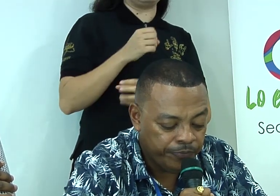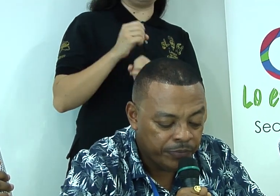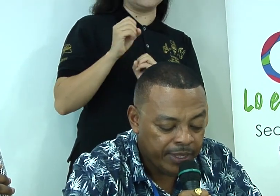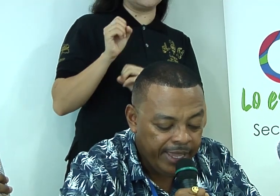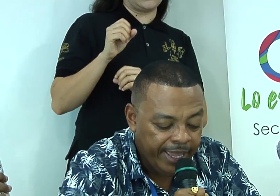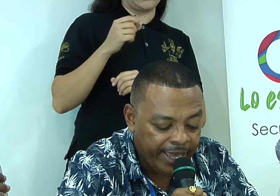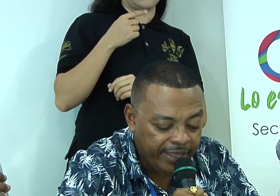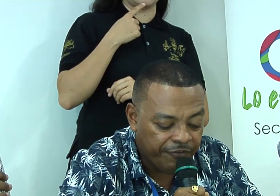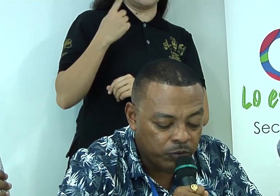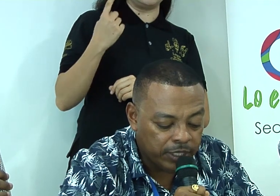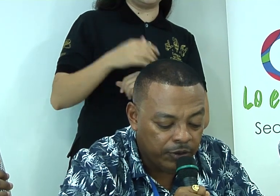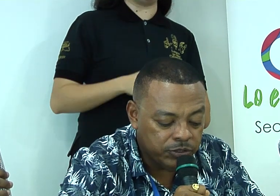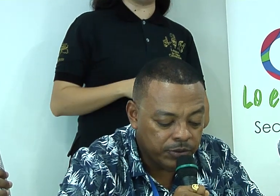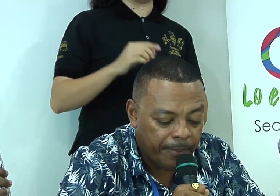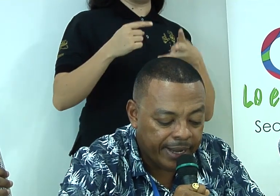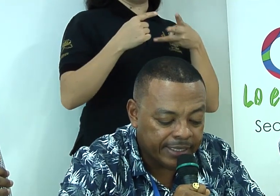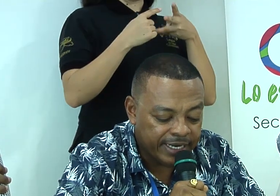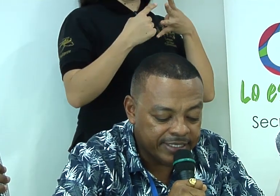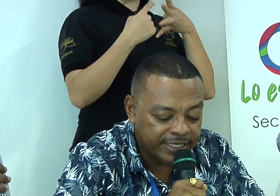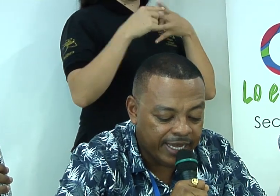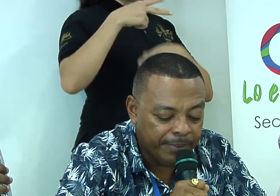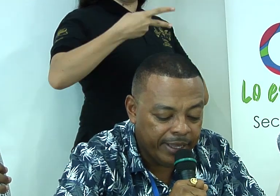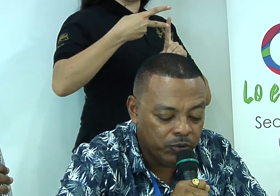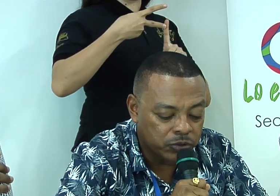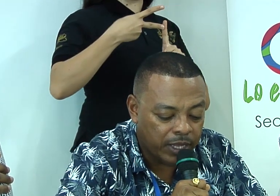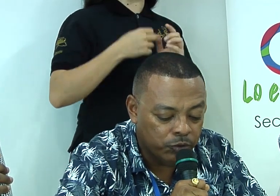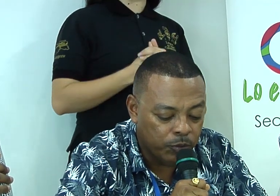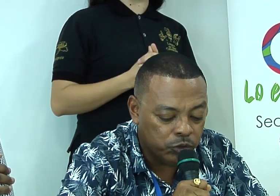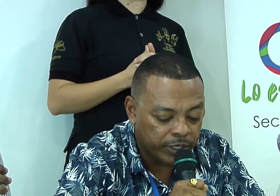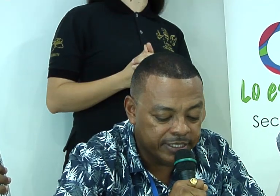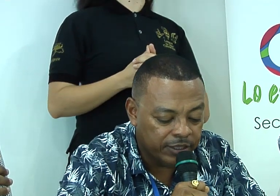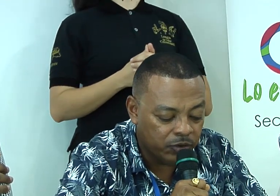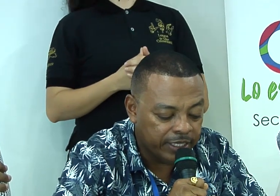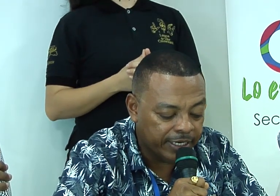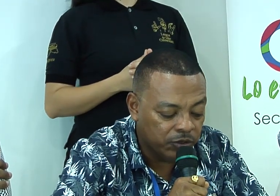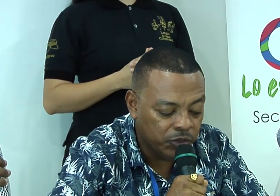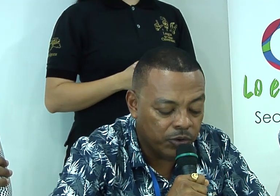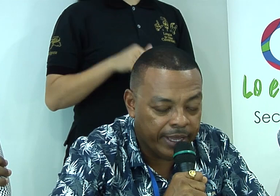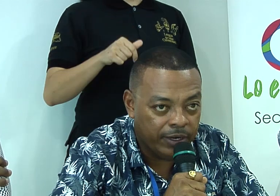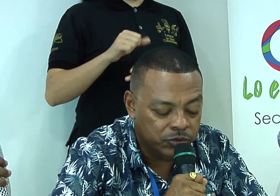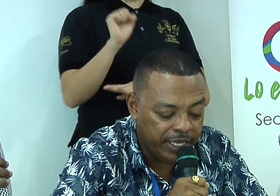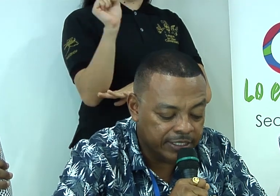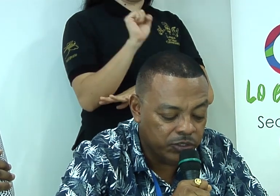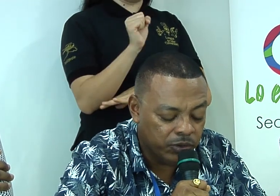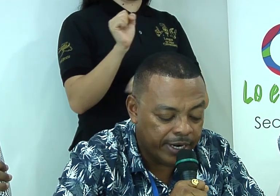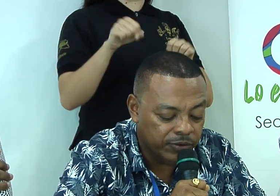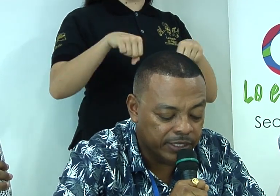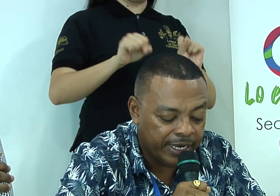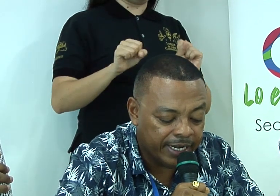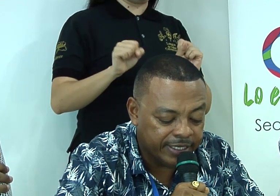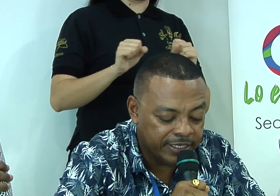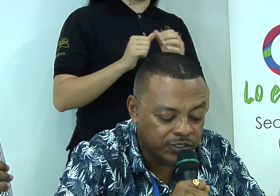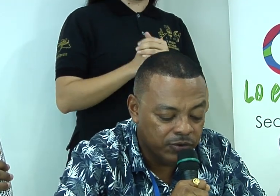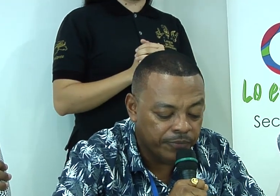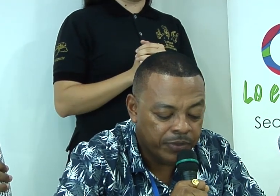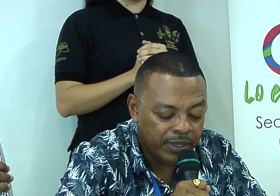segundo. Quedan facultados para transitar en vehículos automotores dentro del territorio en los días y horarios de